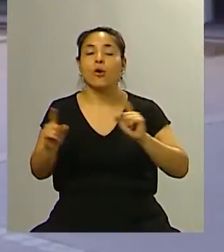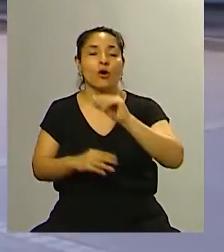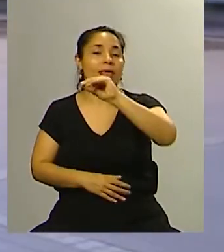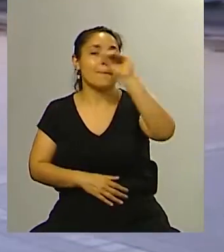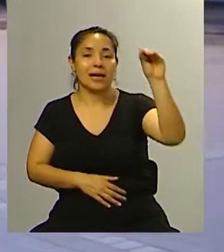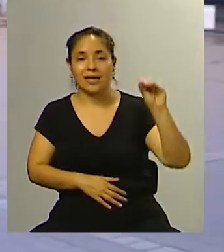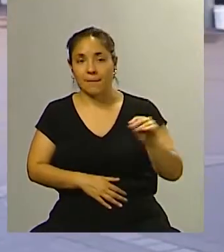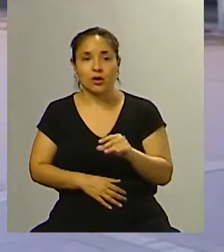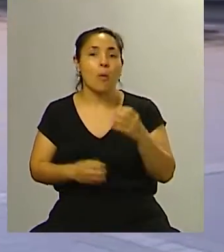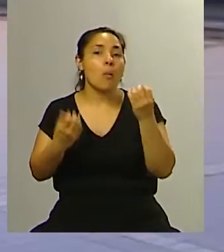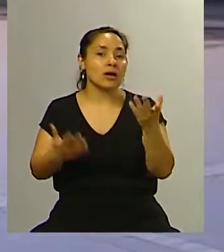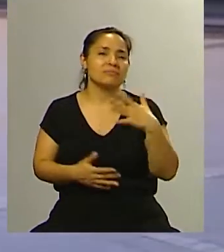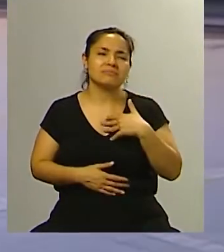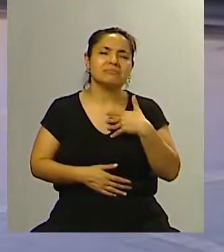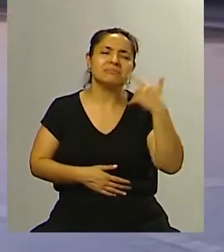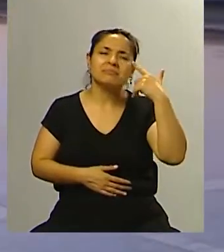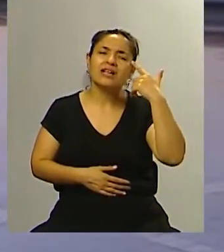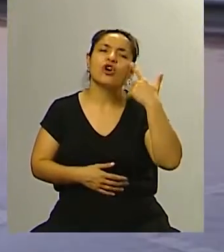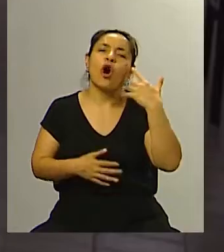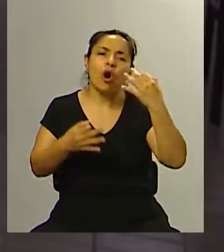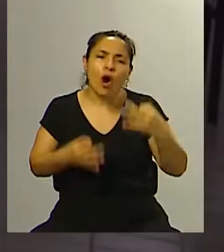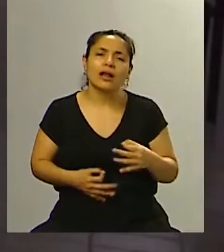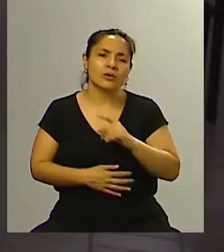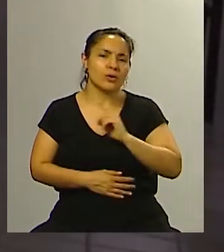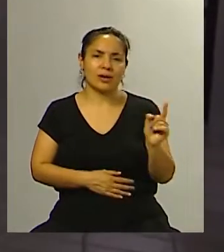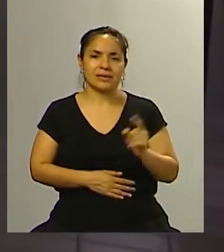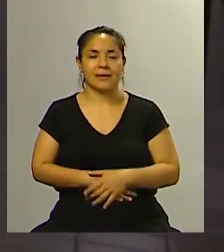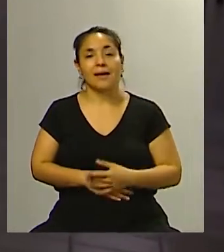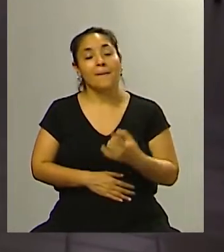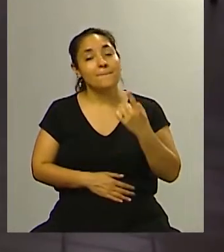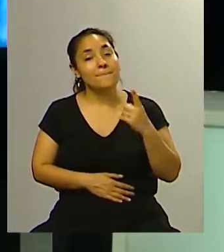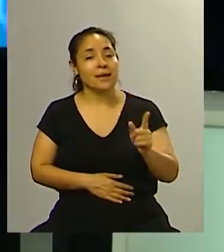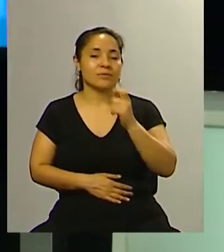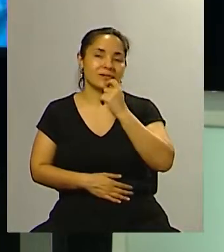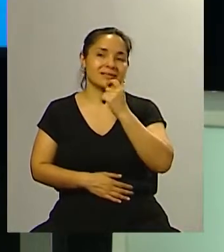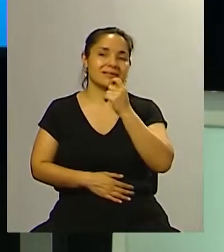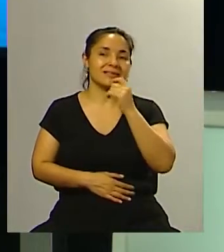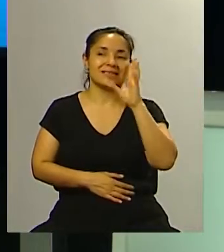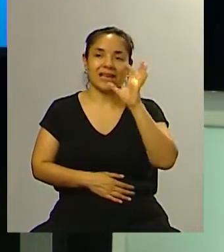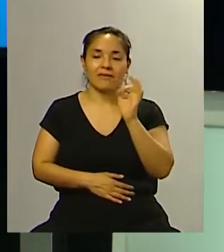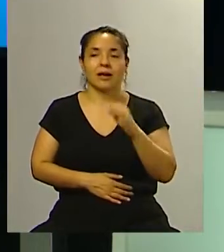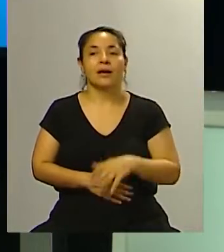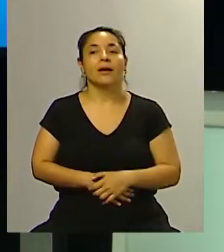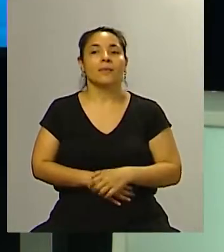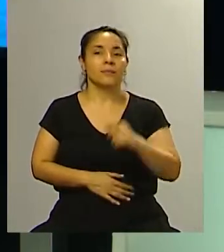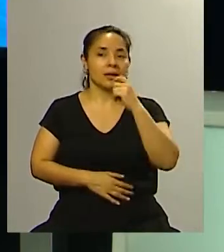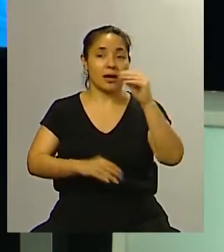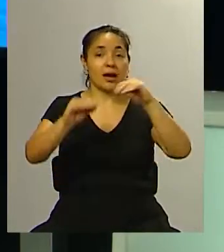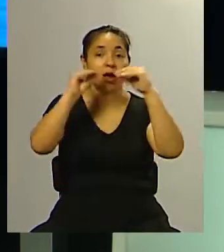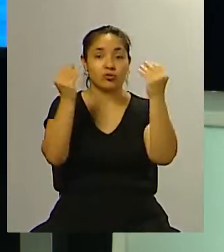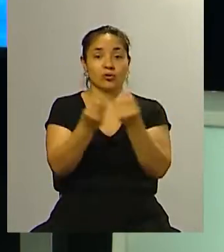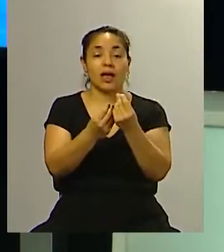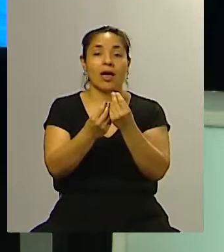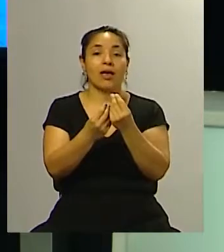departamentos porque no nos parece correcto hacerlo. Pero digamos que se entiende que si en tal lugar hay un resultado que hay que